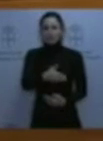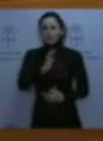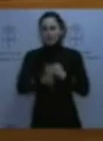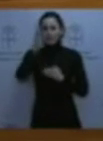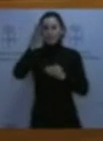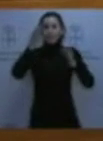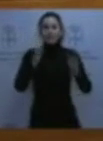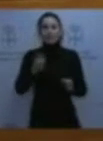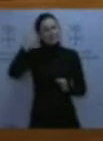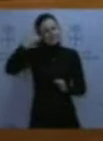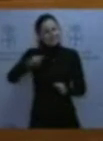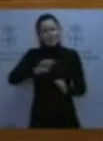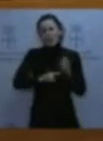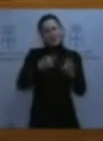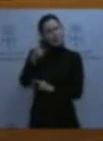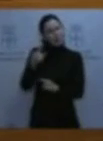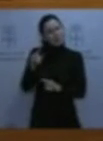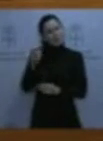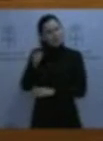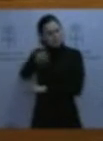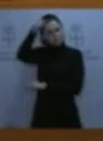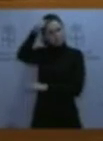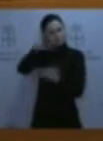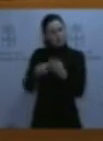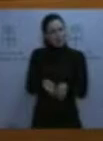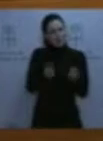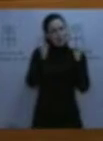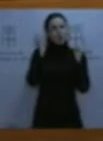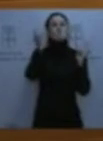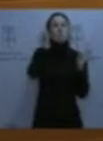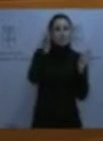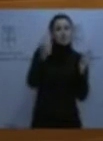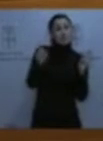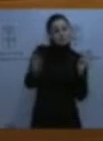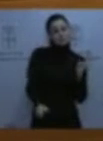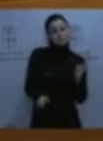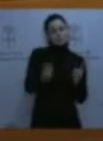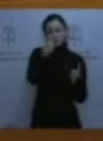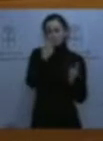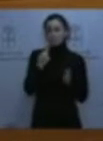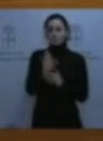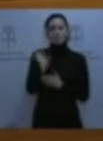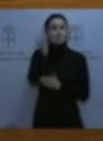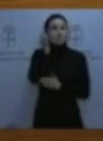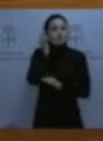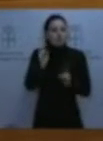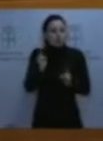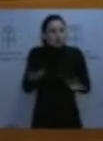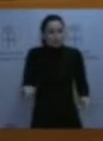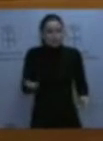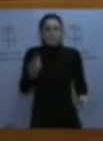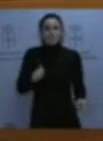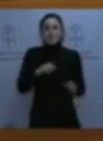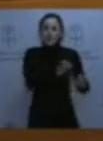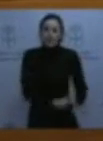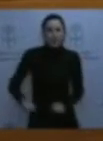etapa franquista, una por ser demócratas y otra por ser mujeres. Aquellas que defendían los derechos y